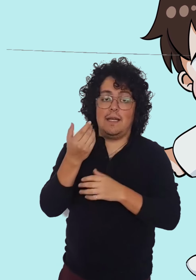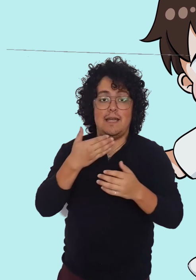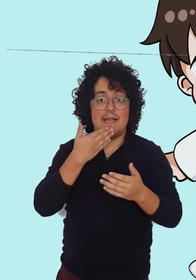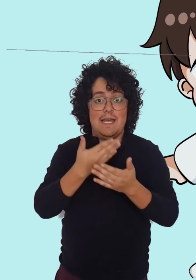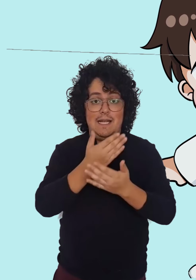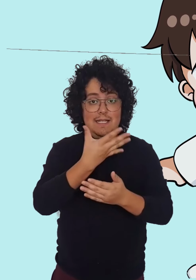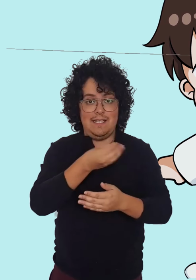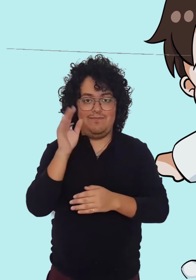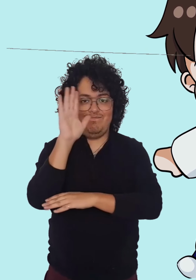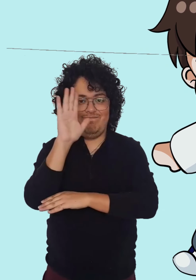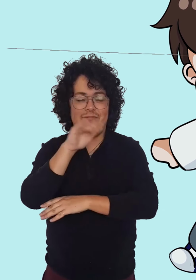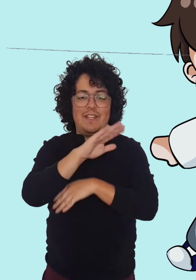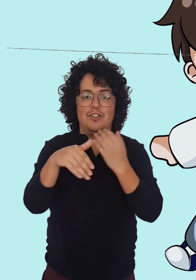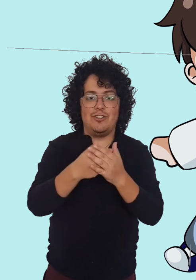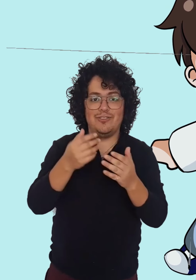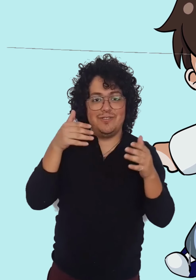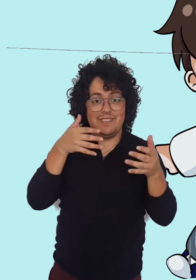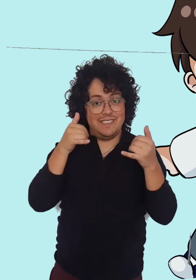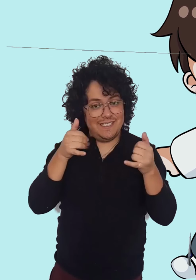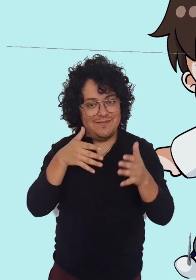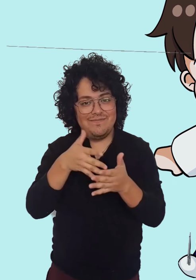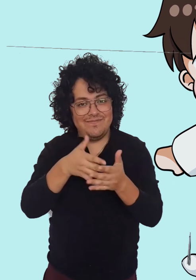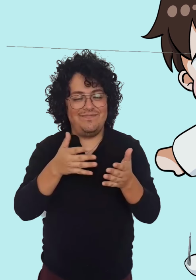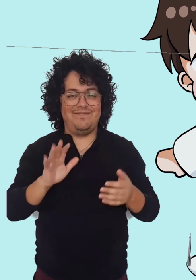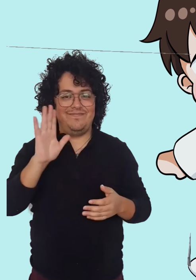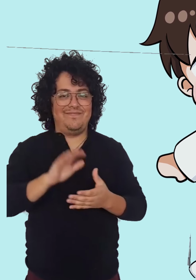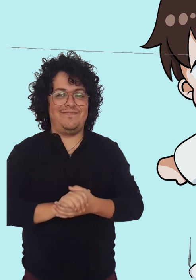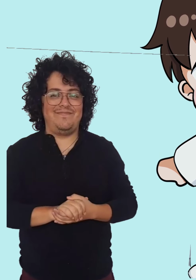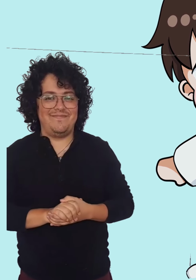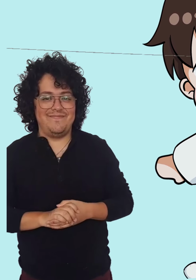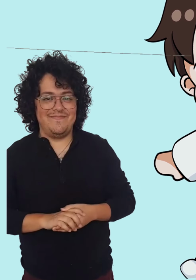entendido. De mi parte me despido. Recuerden siempre estudiar. Chau, chau.